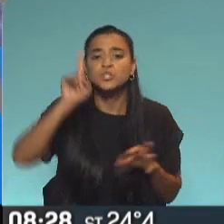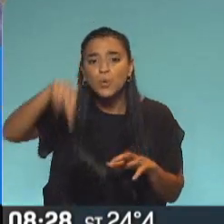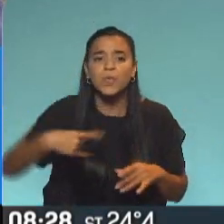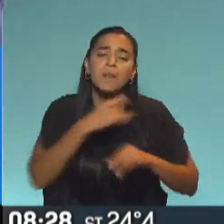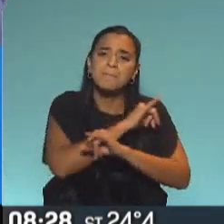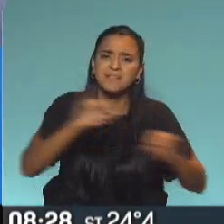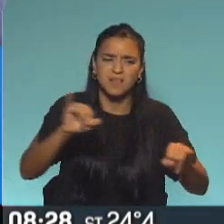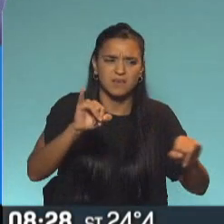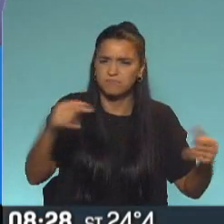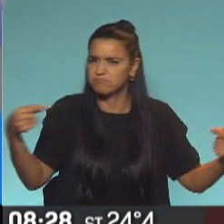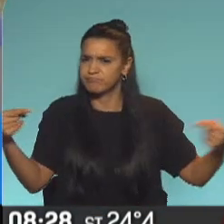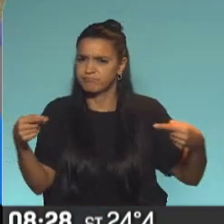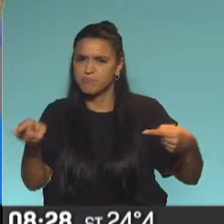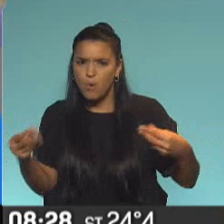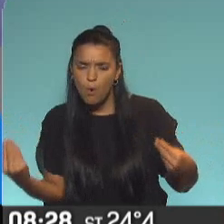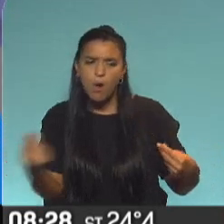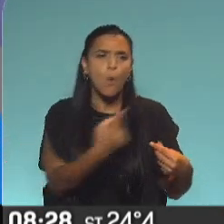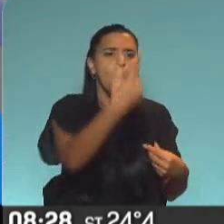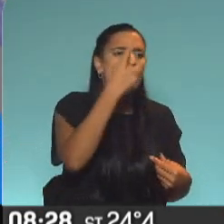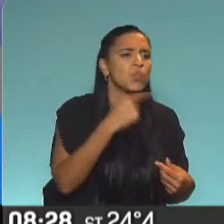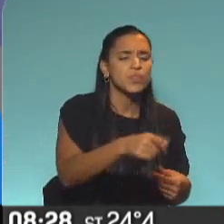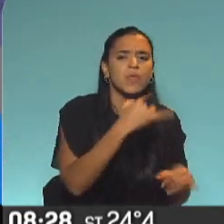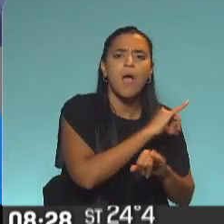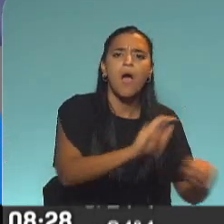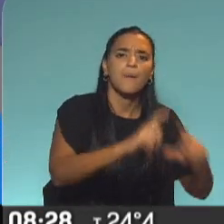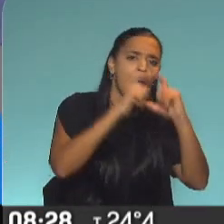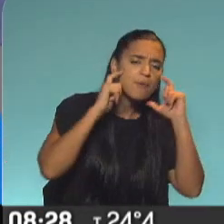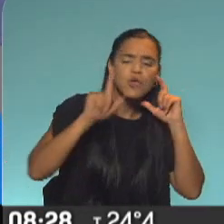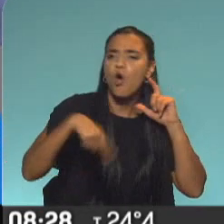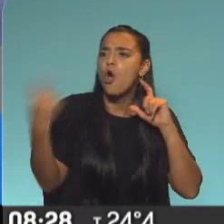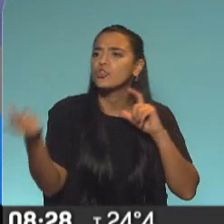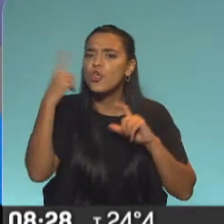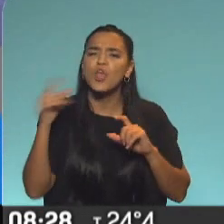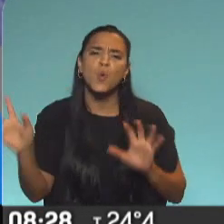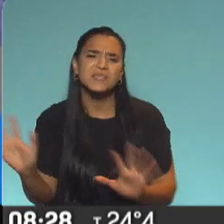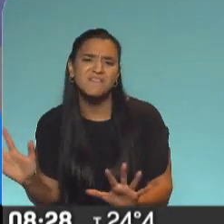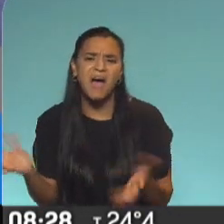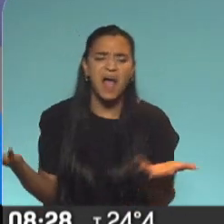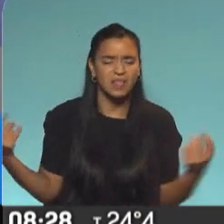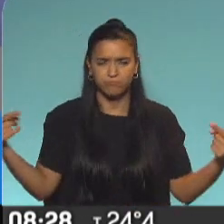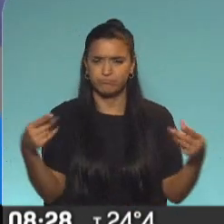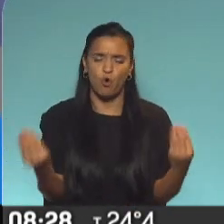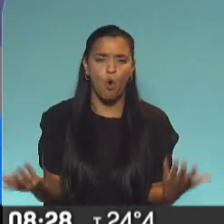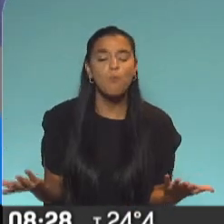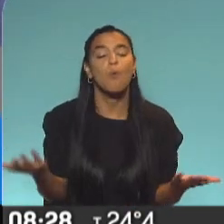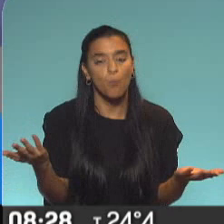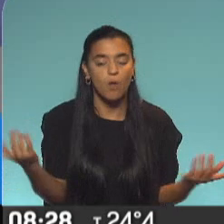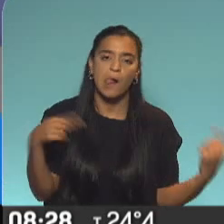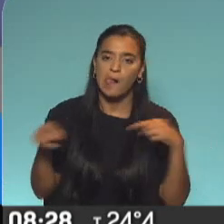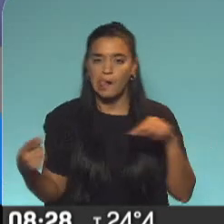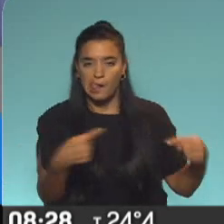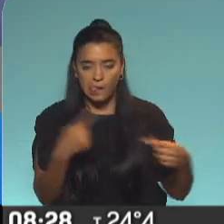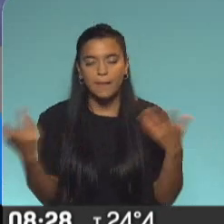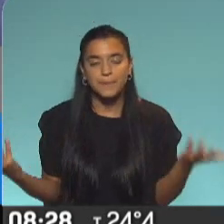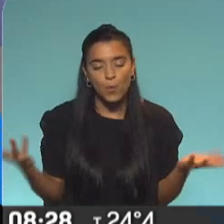mensajes contradictorios de que un día se decía hay que usar barbijo, el otro día decía no es necesario, ¿no es cierto? Idas y vueltas, pero